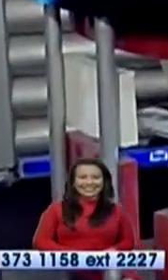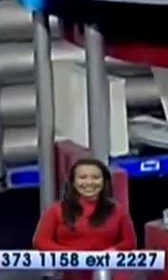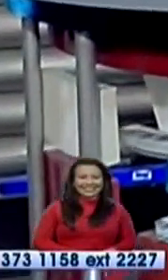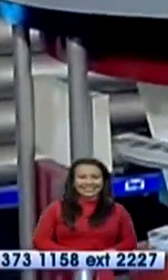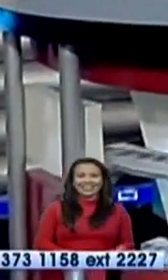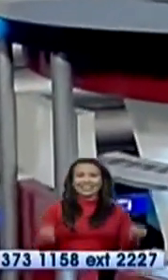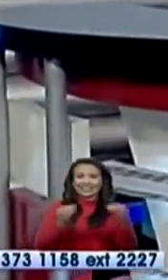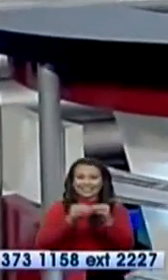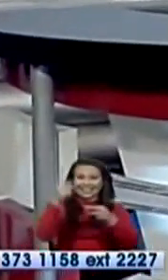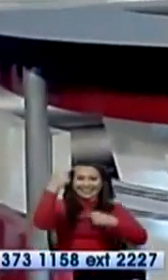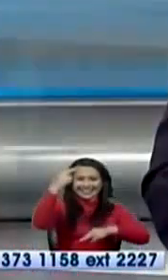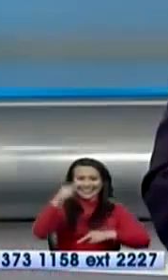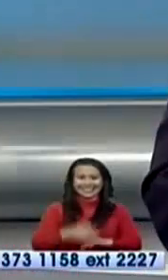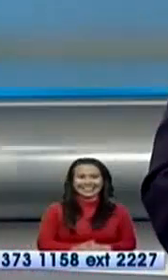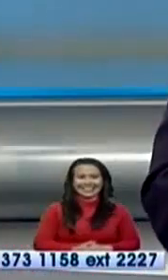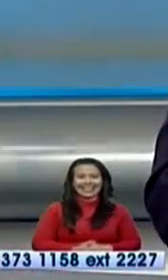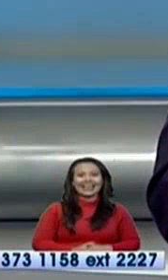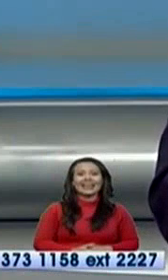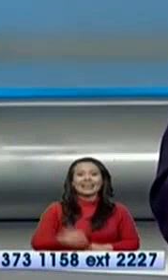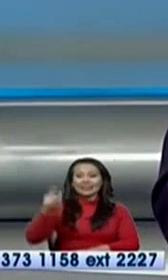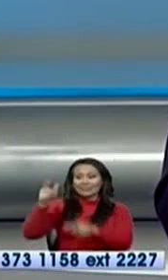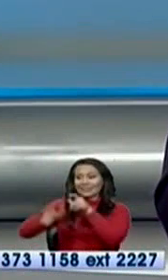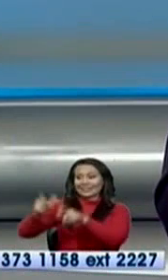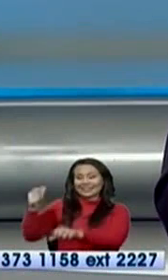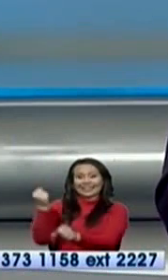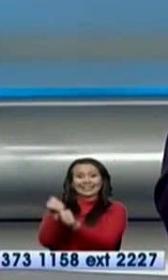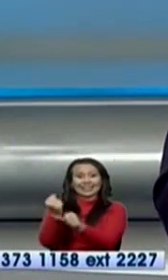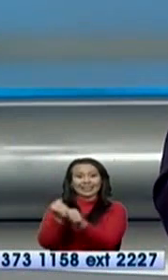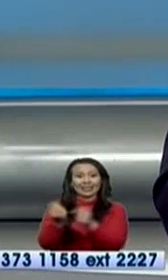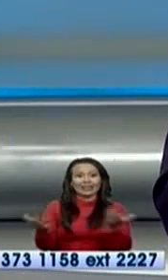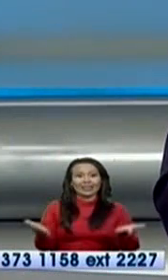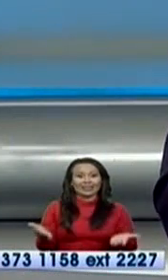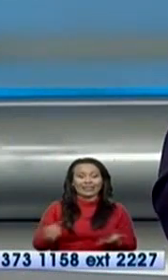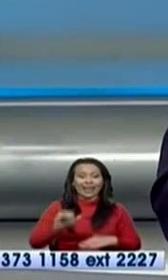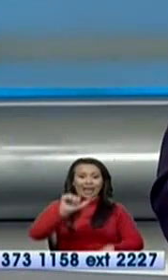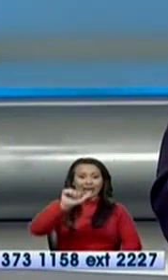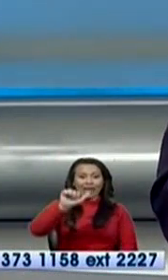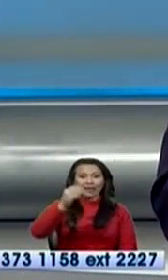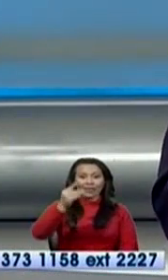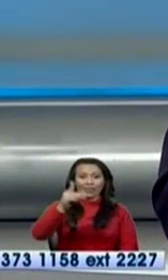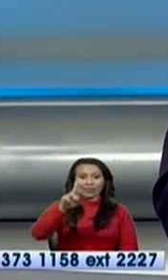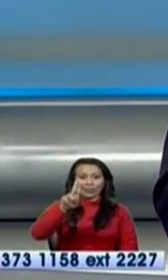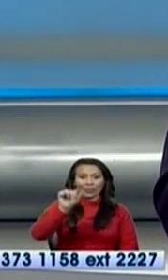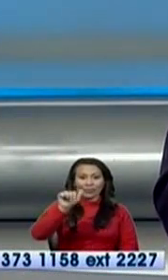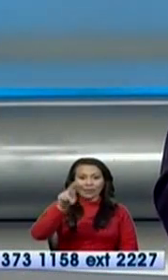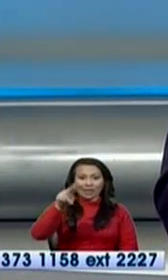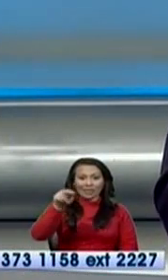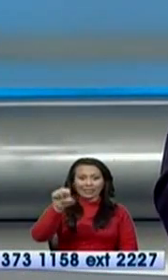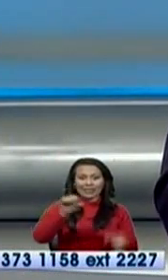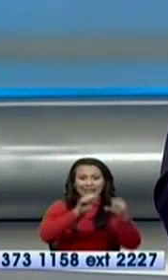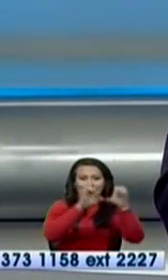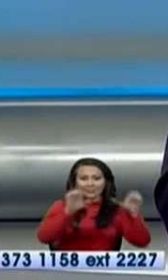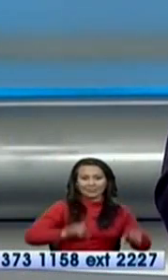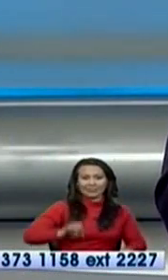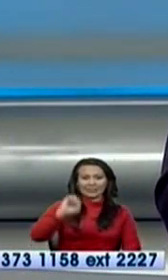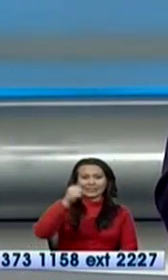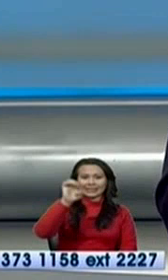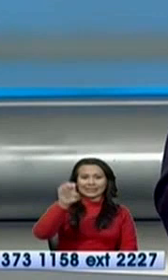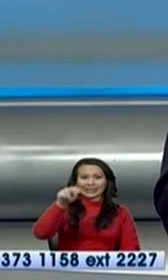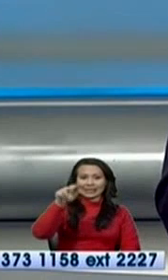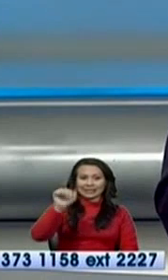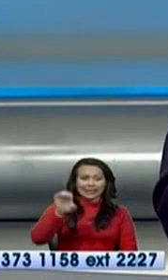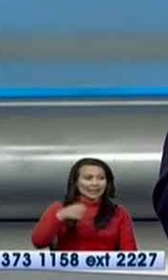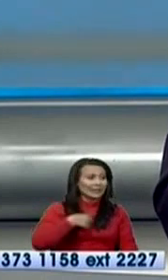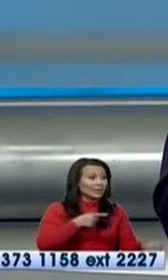Más información. Agentes del Servicio Nacional de Aduanas del Ecuador, SENAE, ejecutaron un operativo de control en almacenes, tiendas